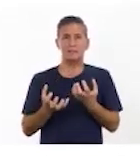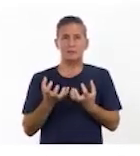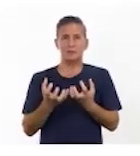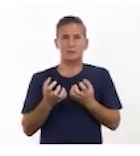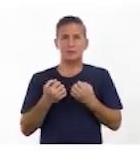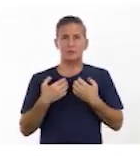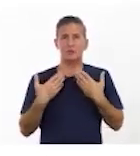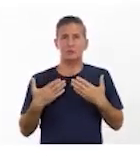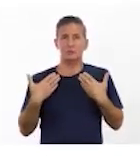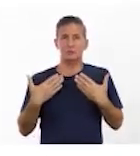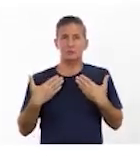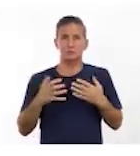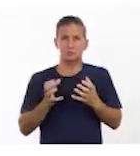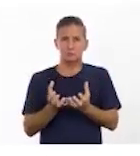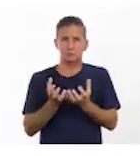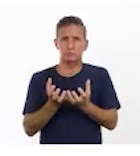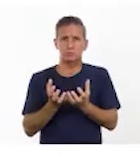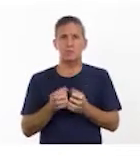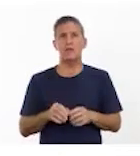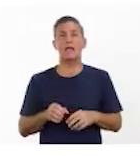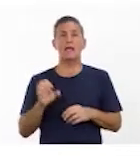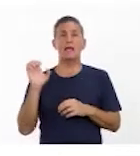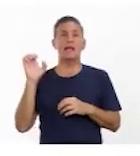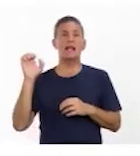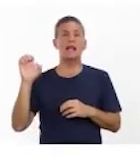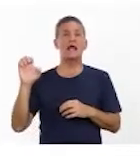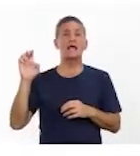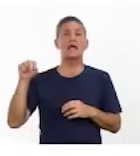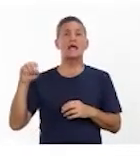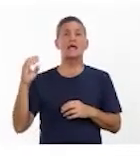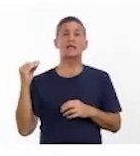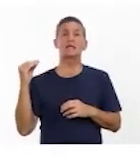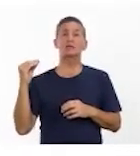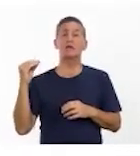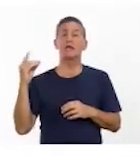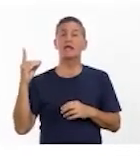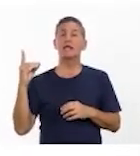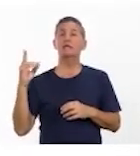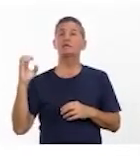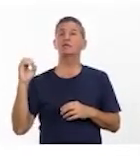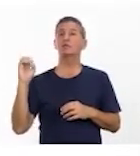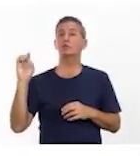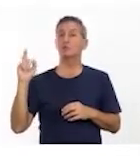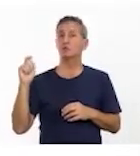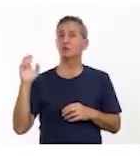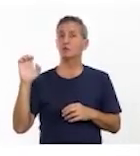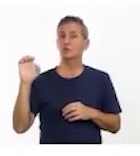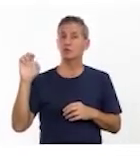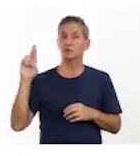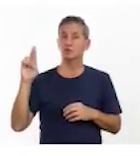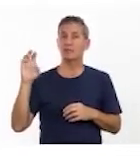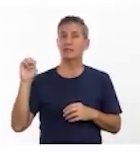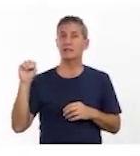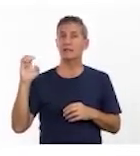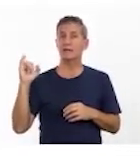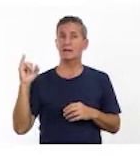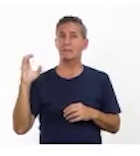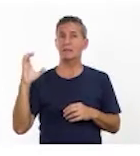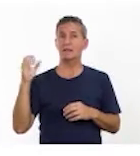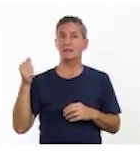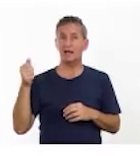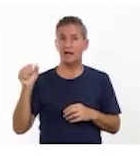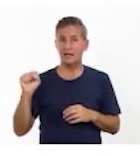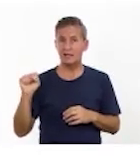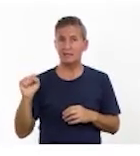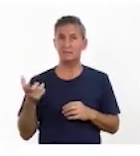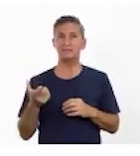calienta. En las endotérmicas, la energía total de los reaccionantes es menor que la energía